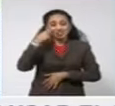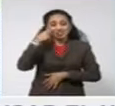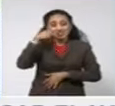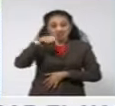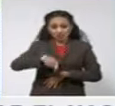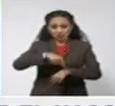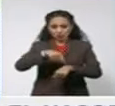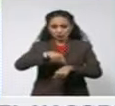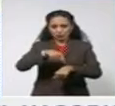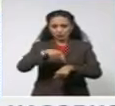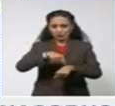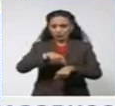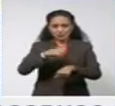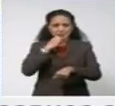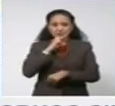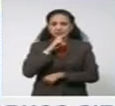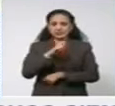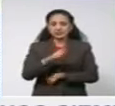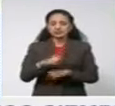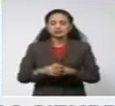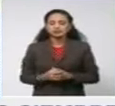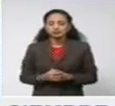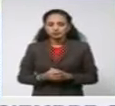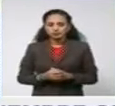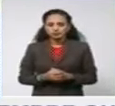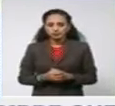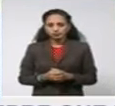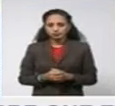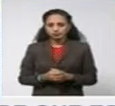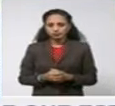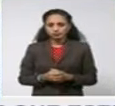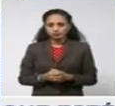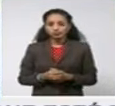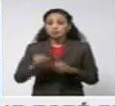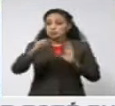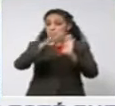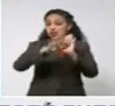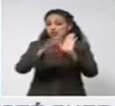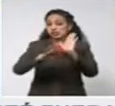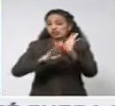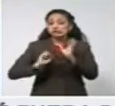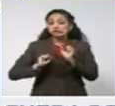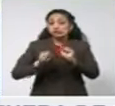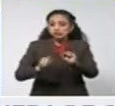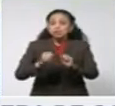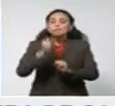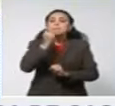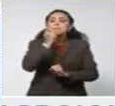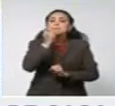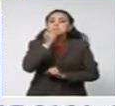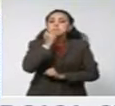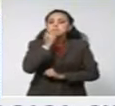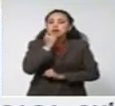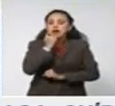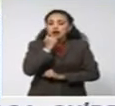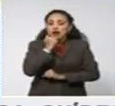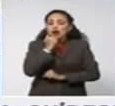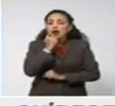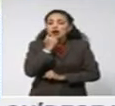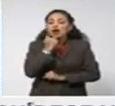momentos, y donde indiscutiblemente las medidas de restricción son un poco